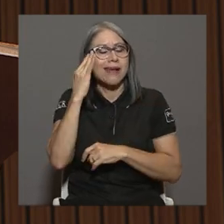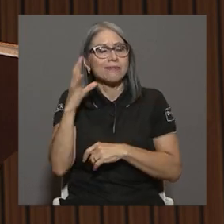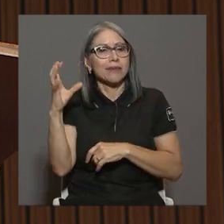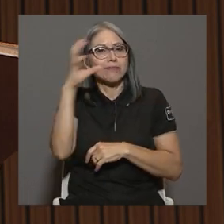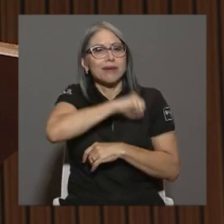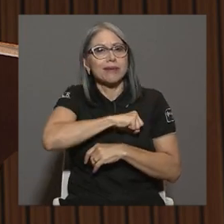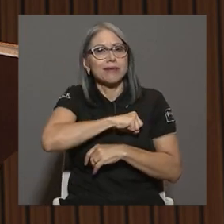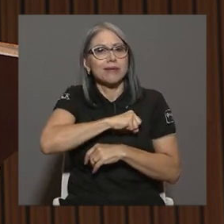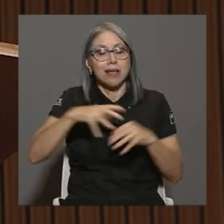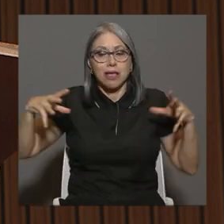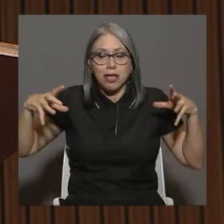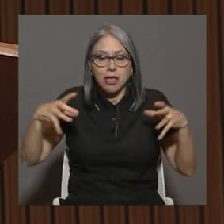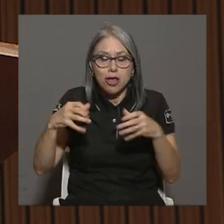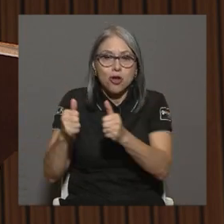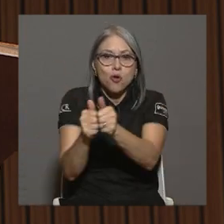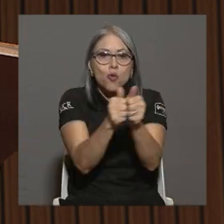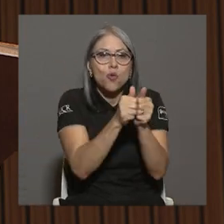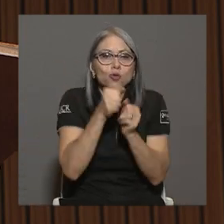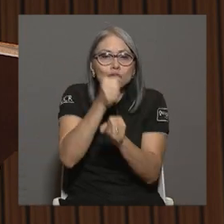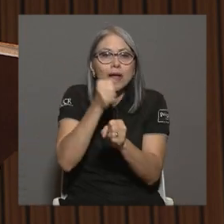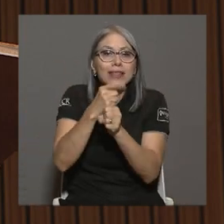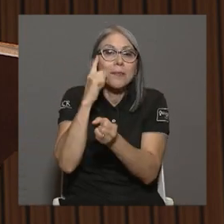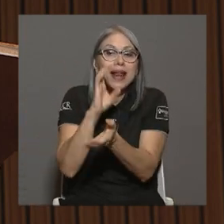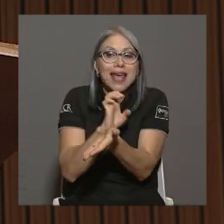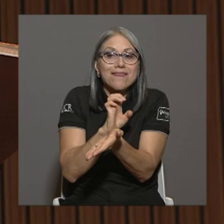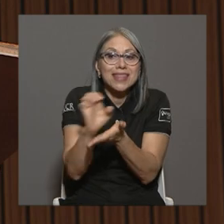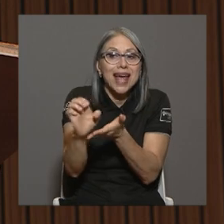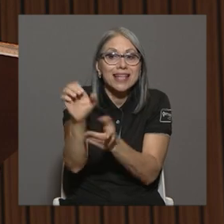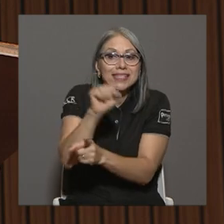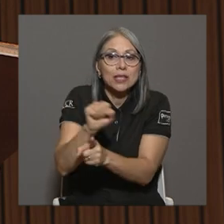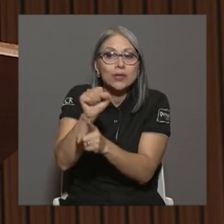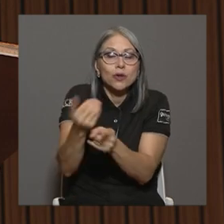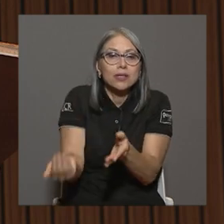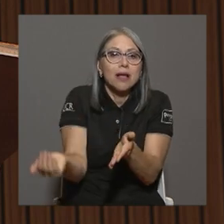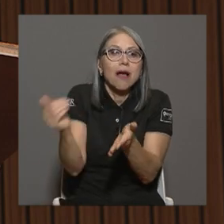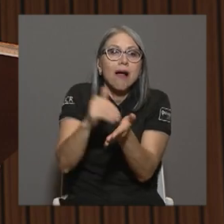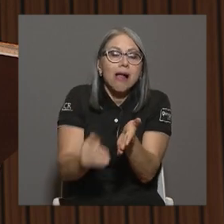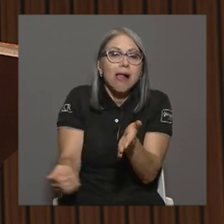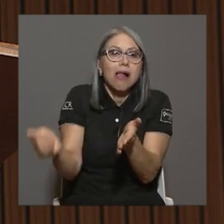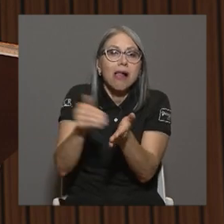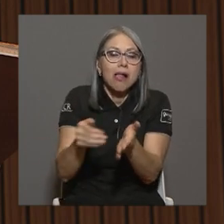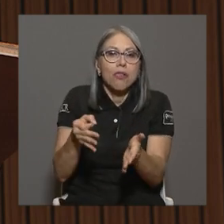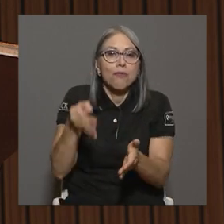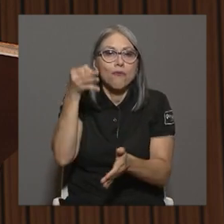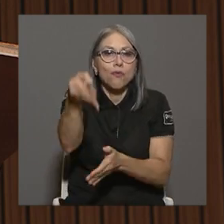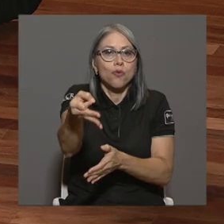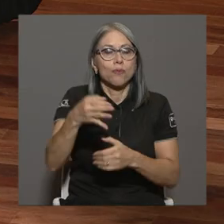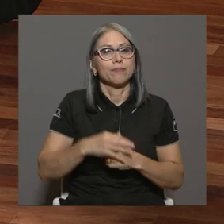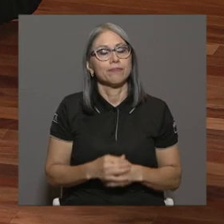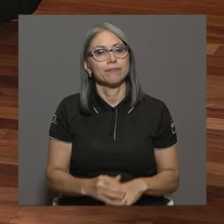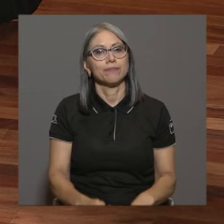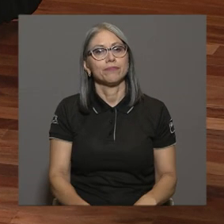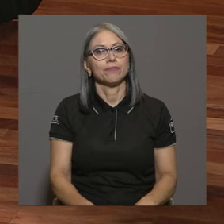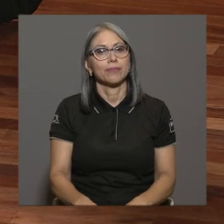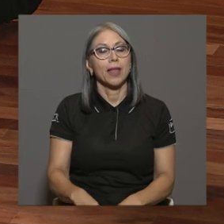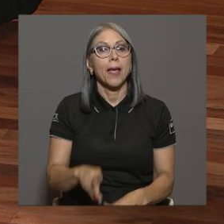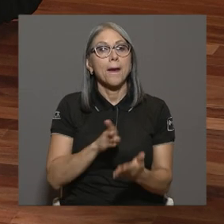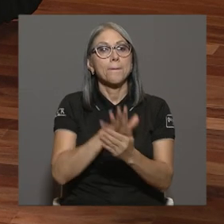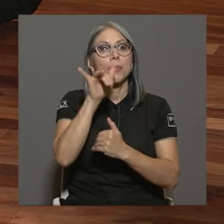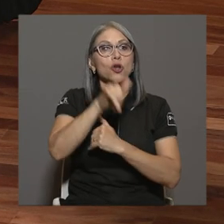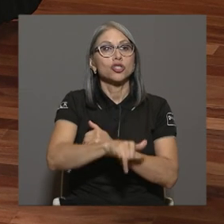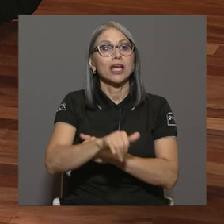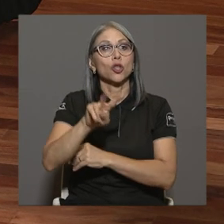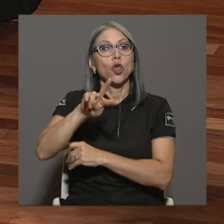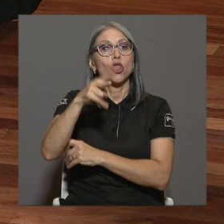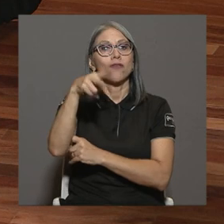trabajemos juntos para evitar que episodios similares se repitan en el futuro. El proyecto Doble